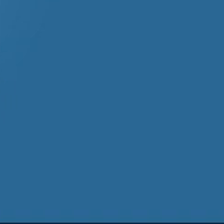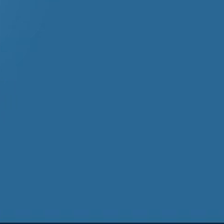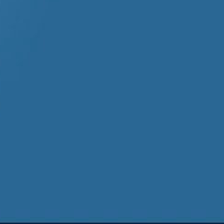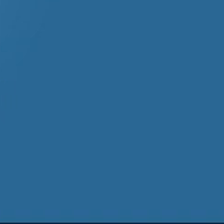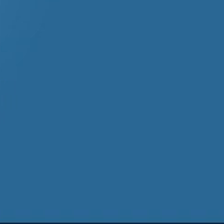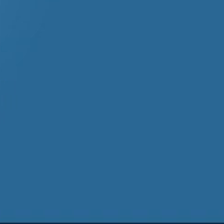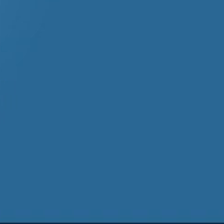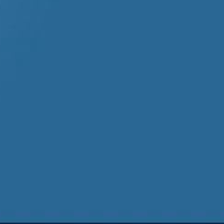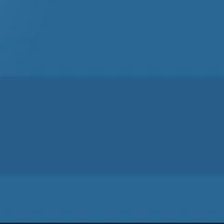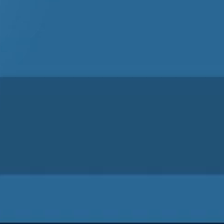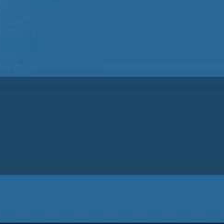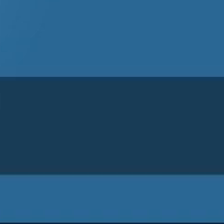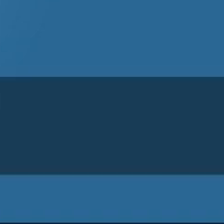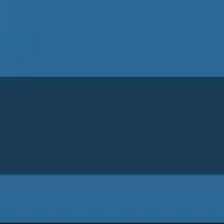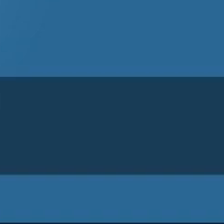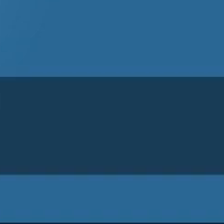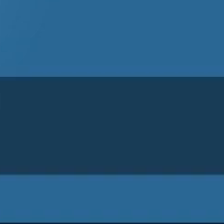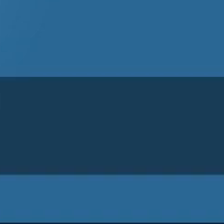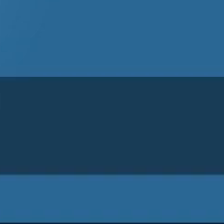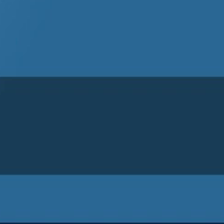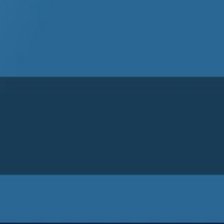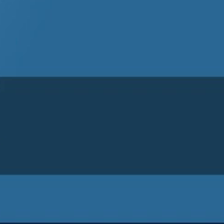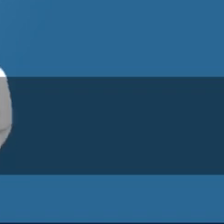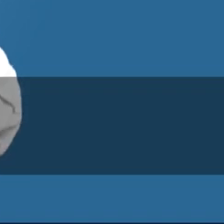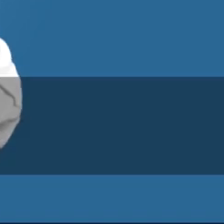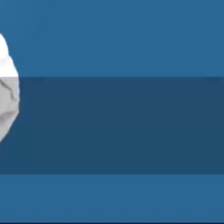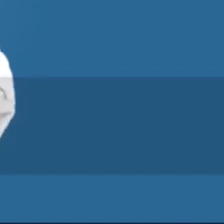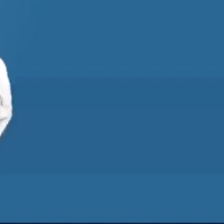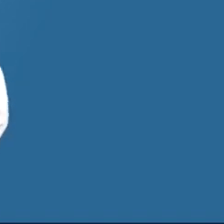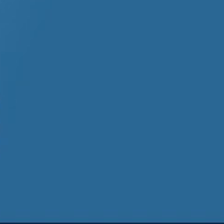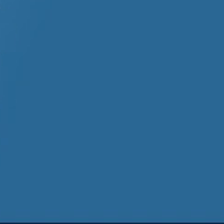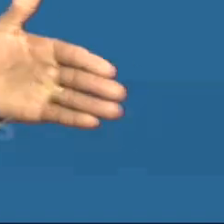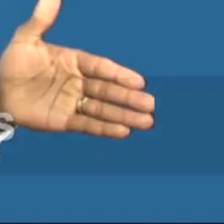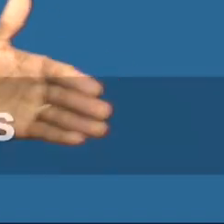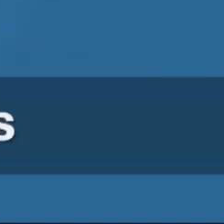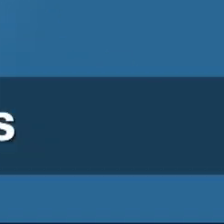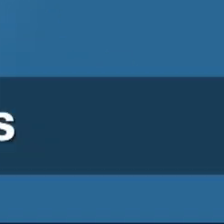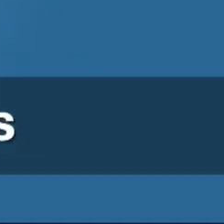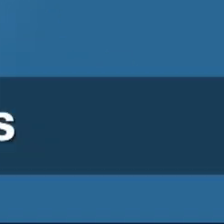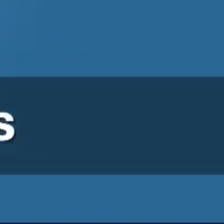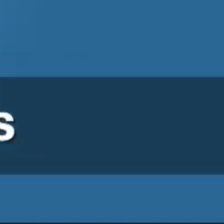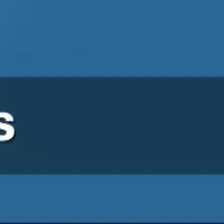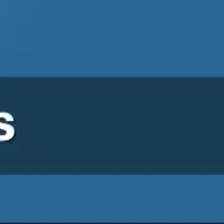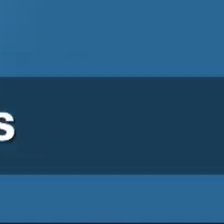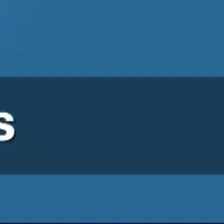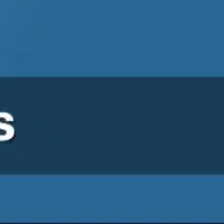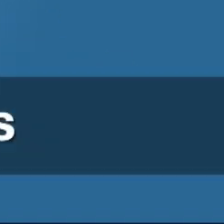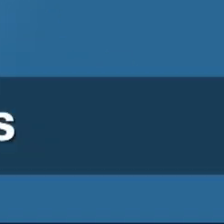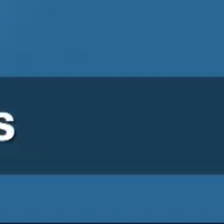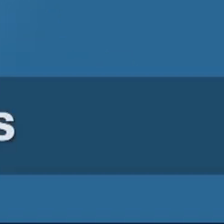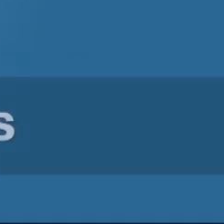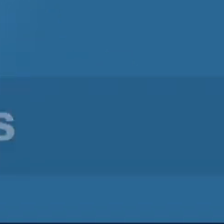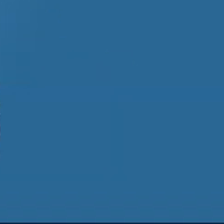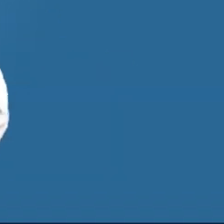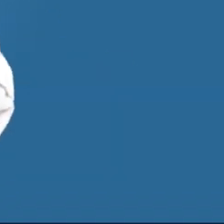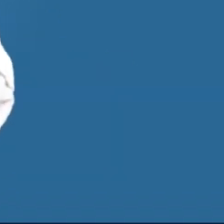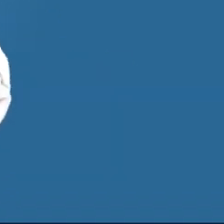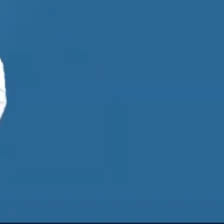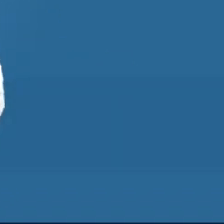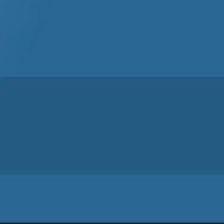Primera, vivienda. Segunda, plan casa para todos.